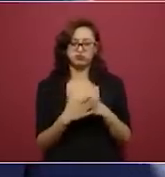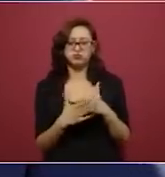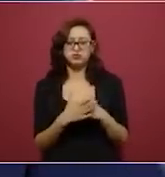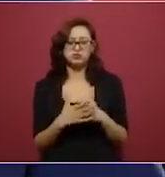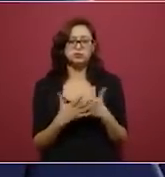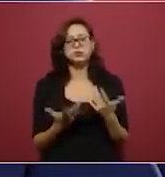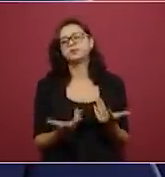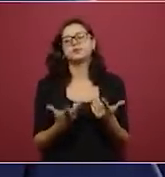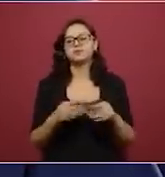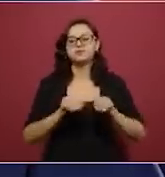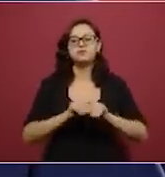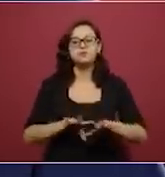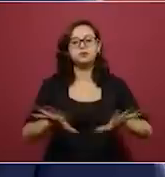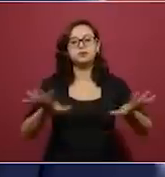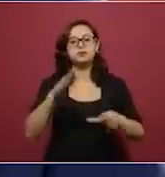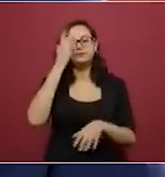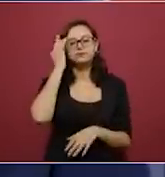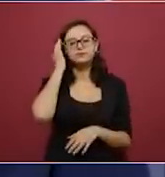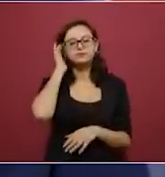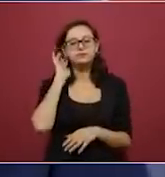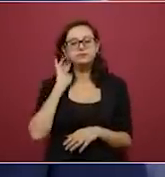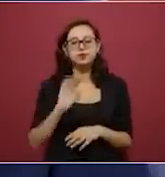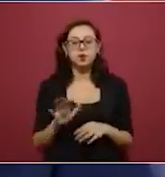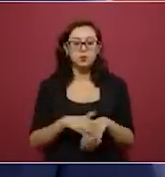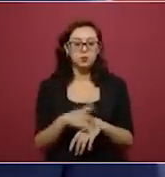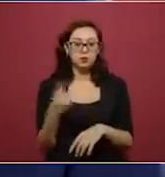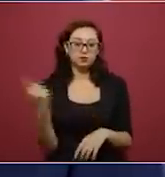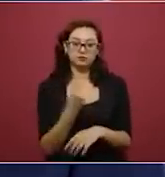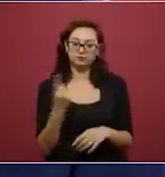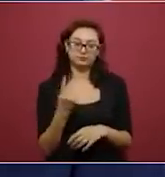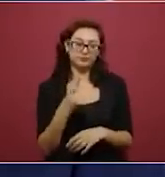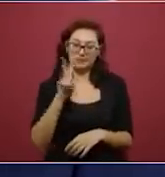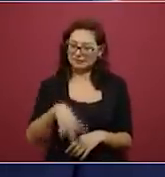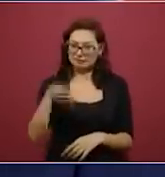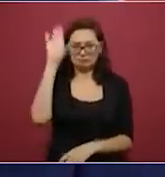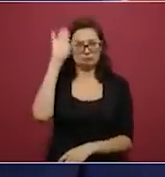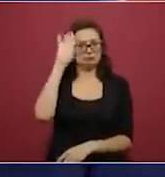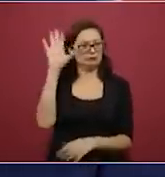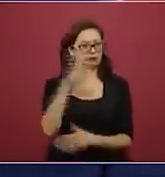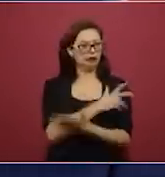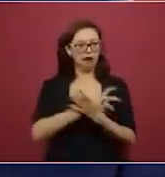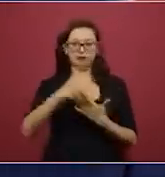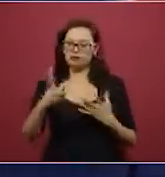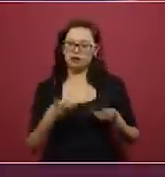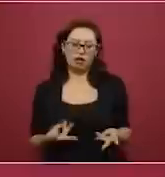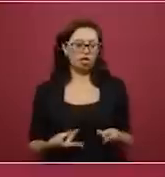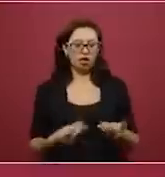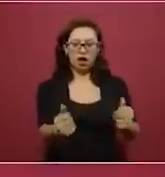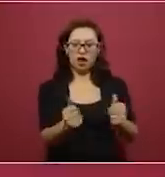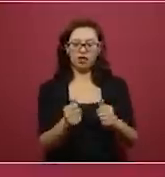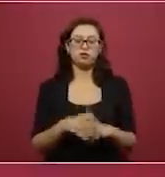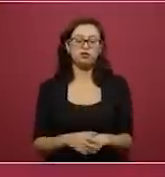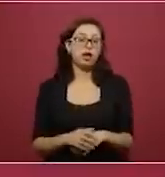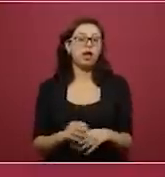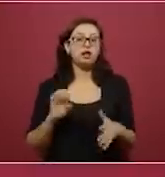a la luz porque fue un exceso entonces lo primero que se hizo